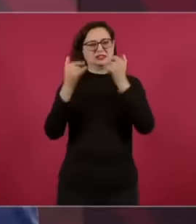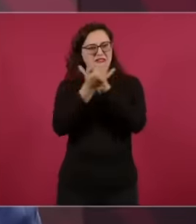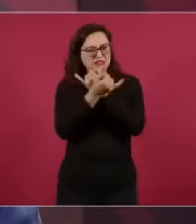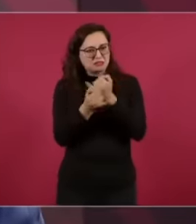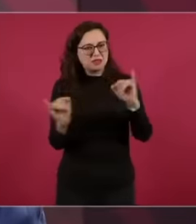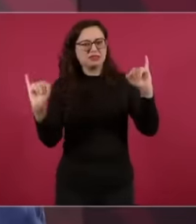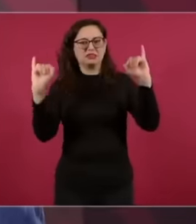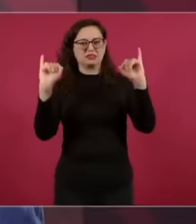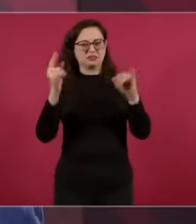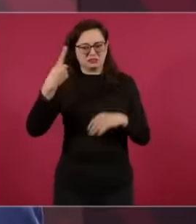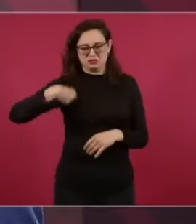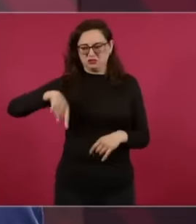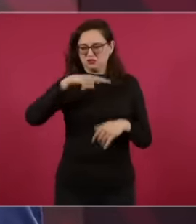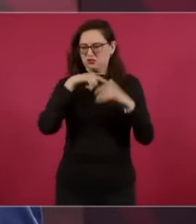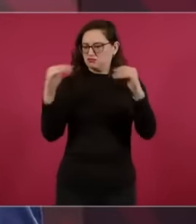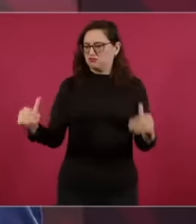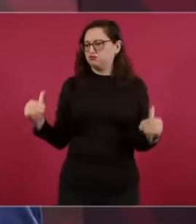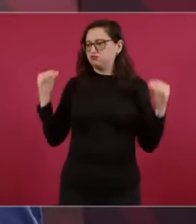ser una república soberana